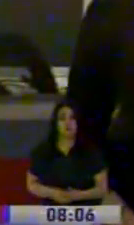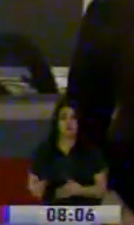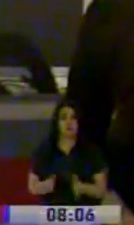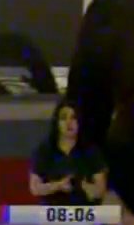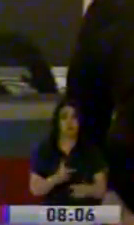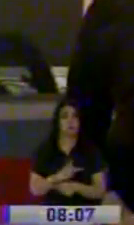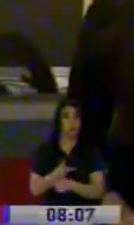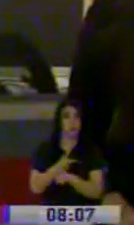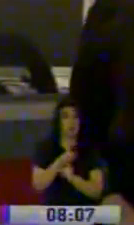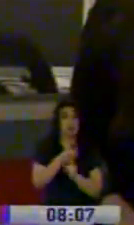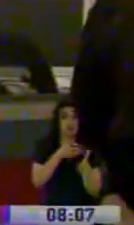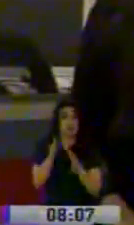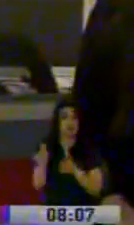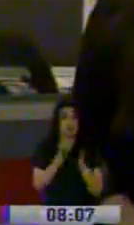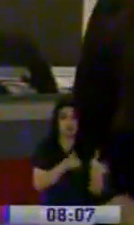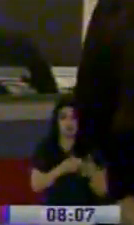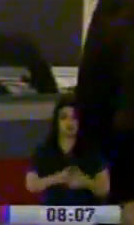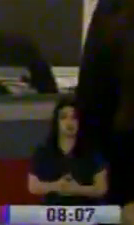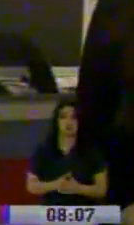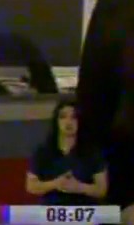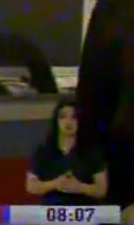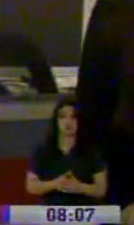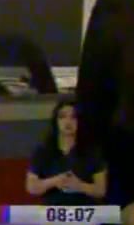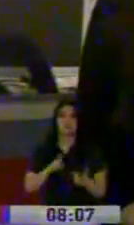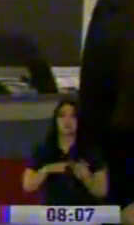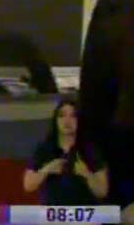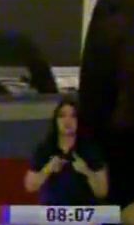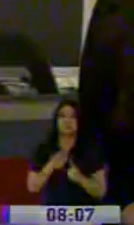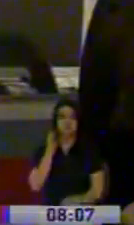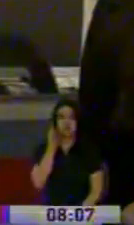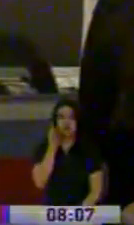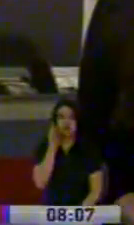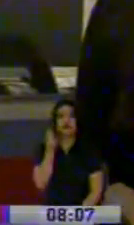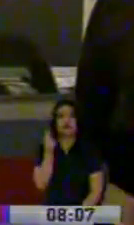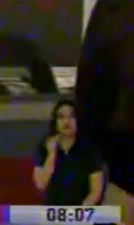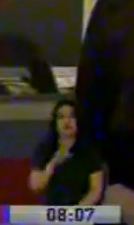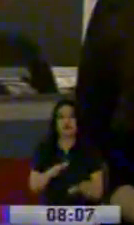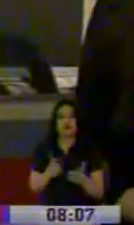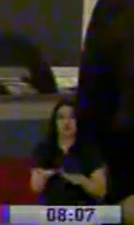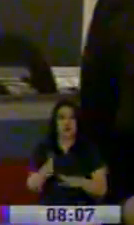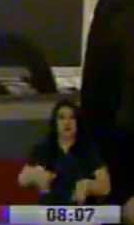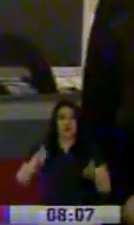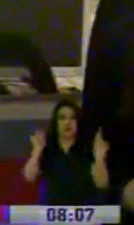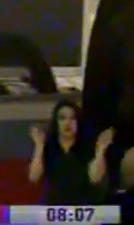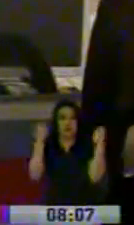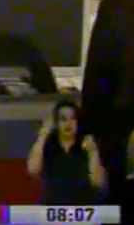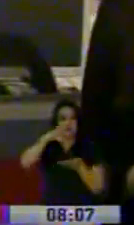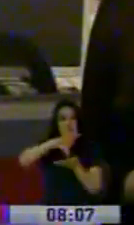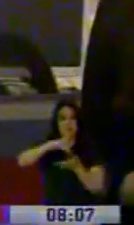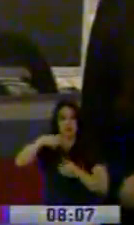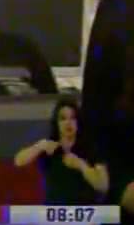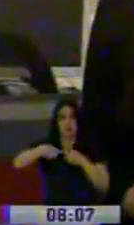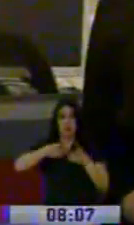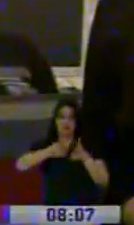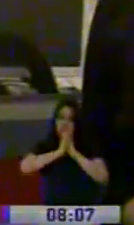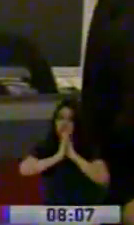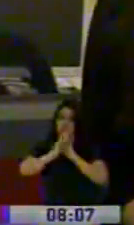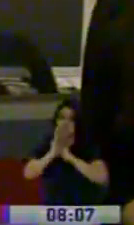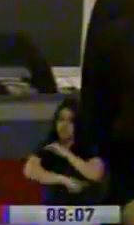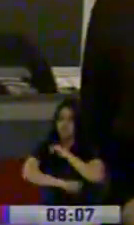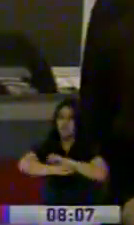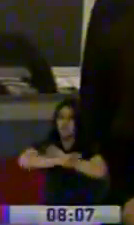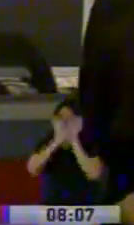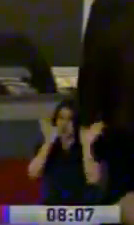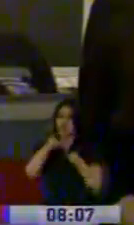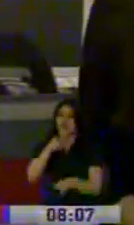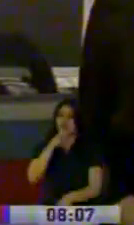Realmente de impacto. Les contamos que una amiga cercana de la joven que falleció en el evento denominado El Centralazo exige justicia para que se esclarezca este